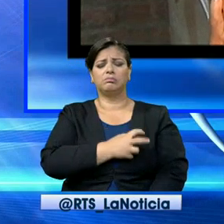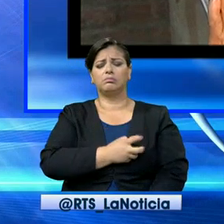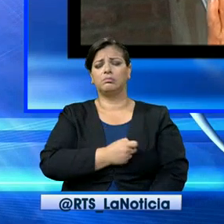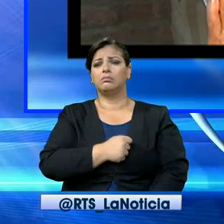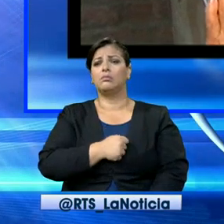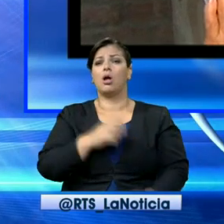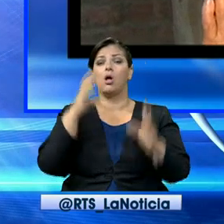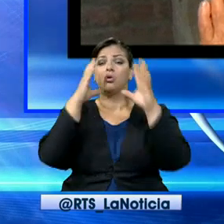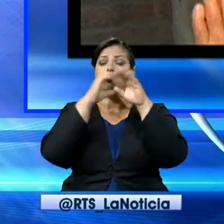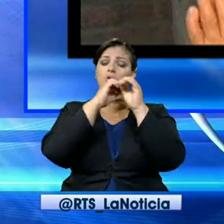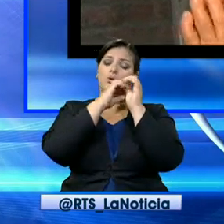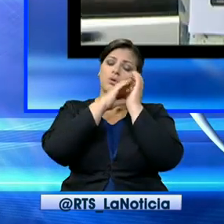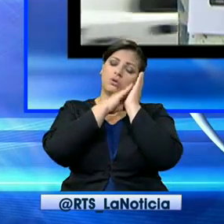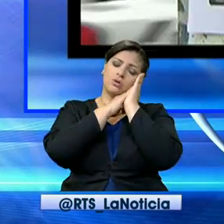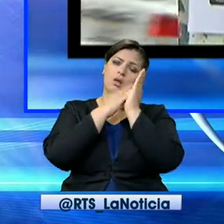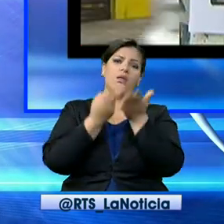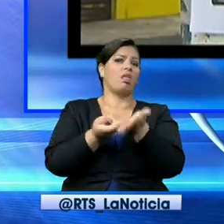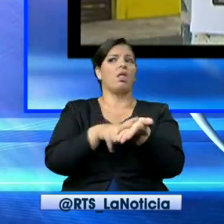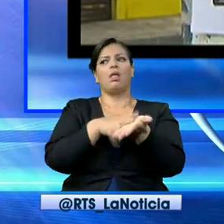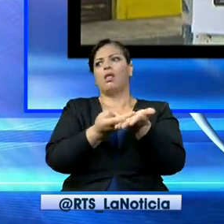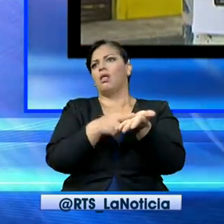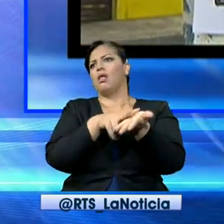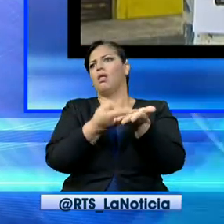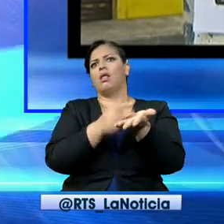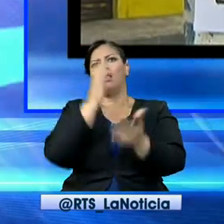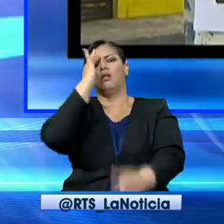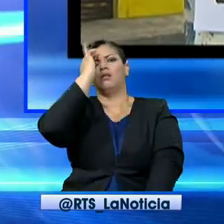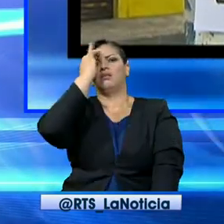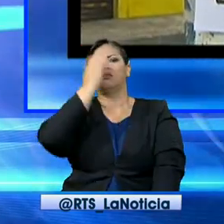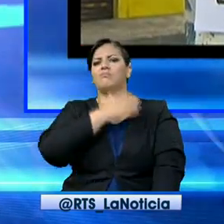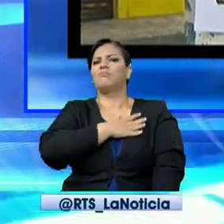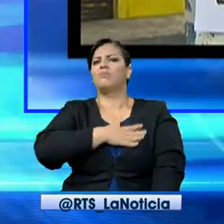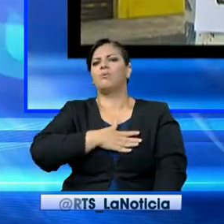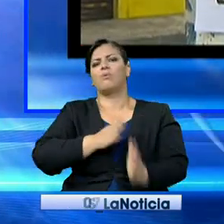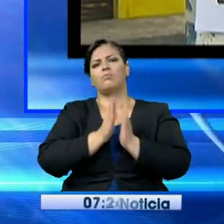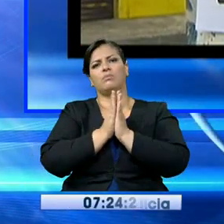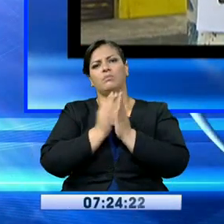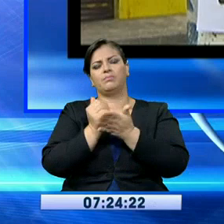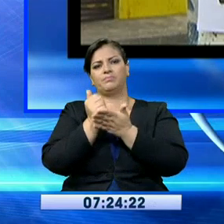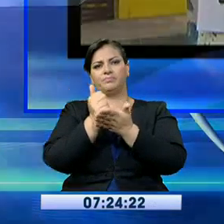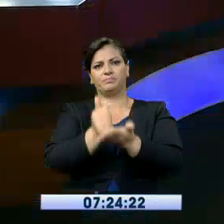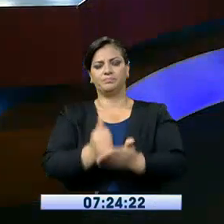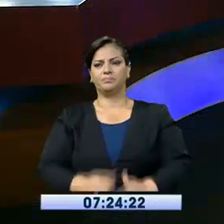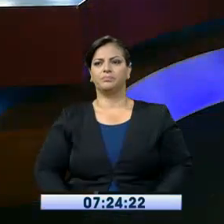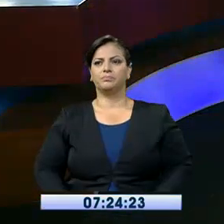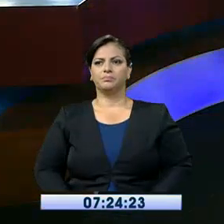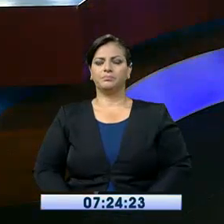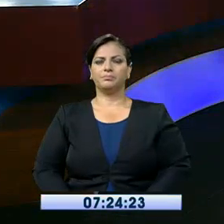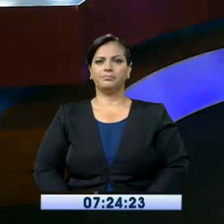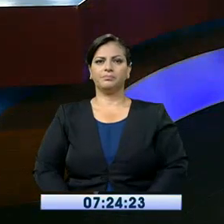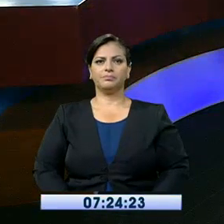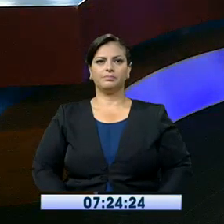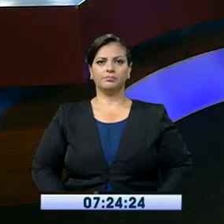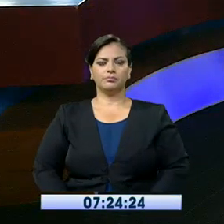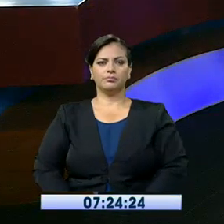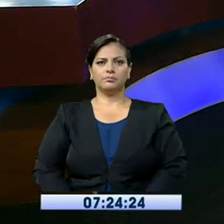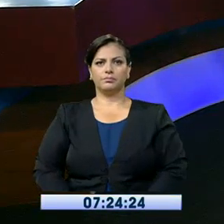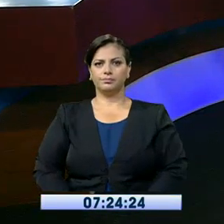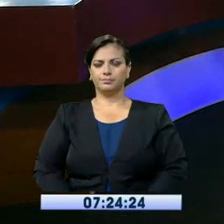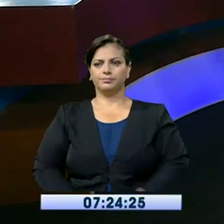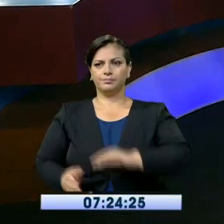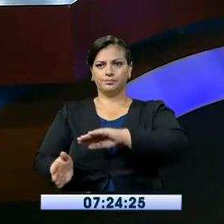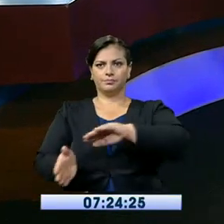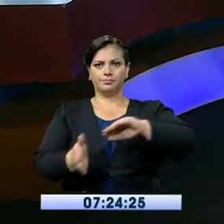está muy afectada por su hijo y es comprensible. Este ha sido nuestro segmento Sin Rastro y ahora quiero contarles